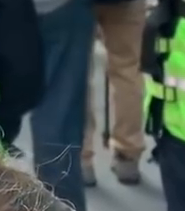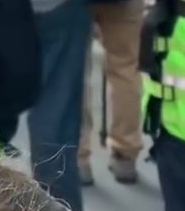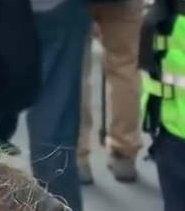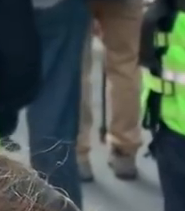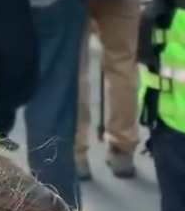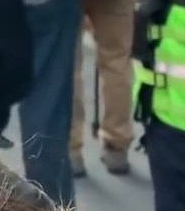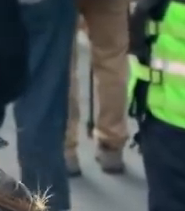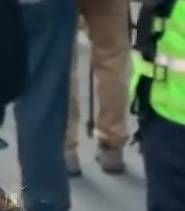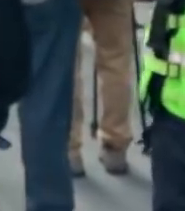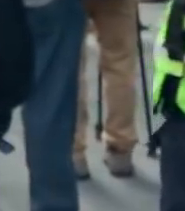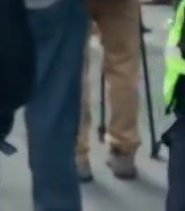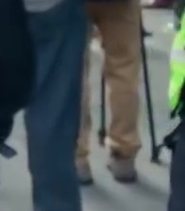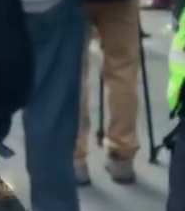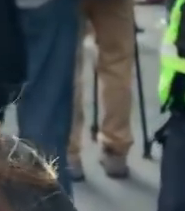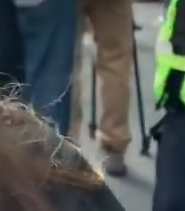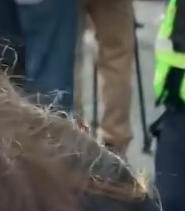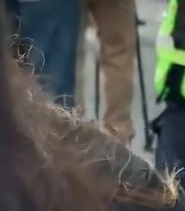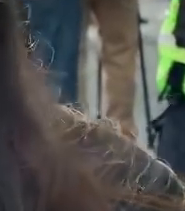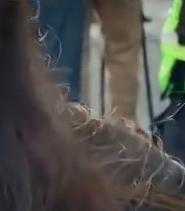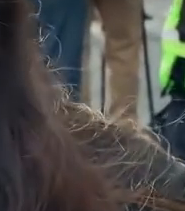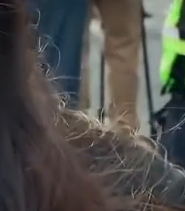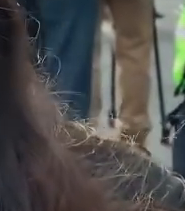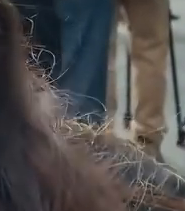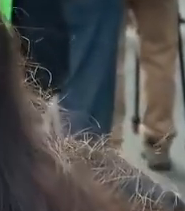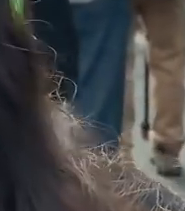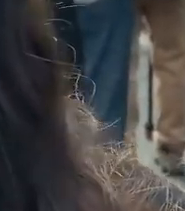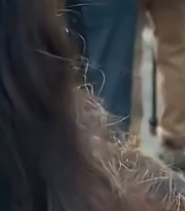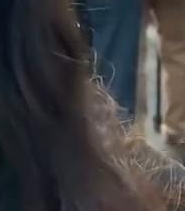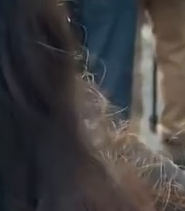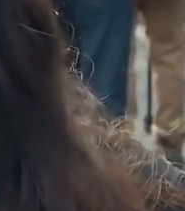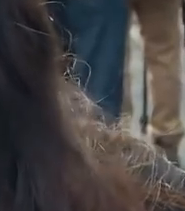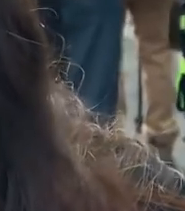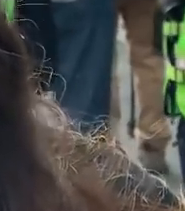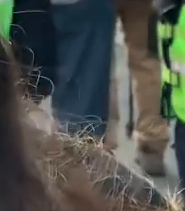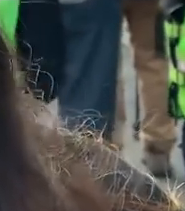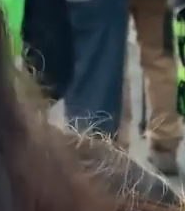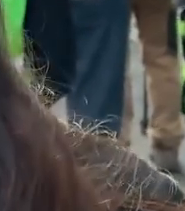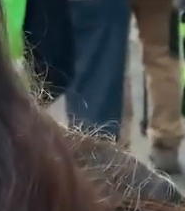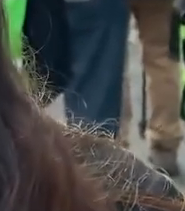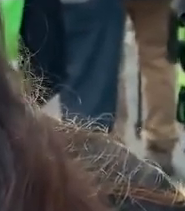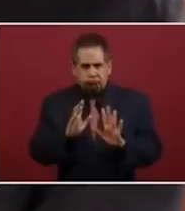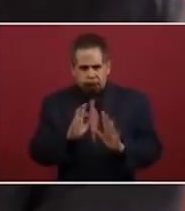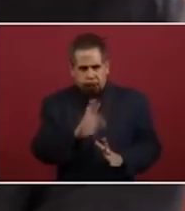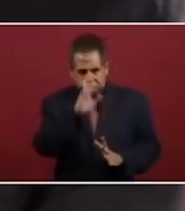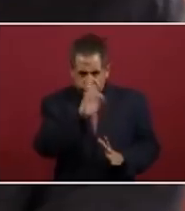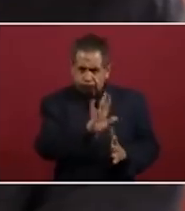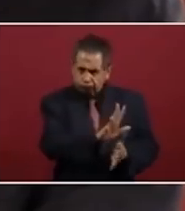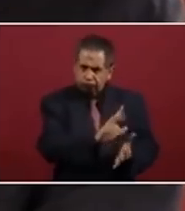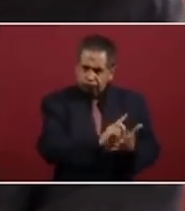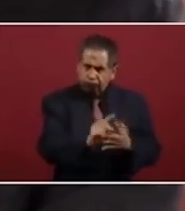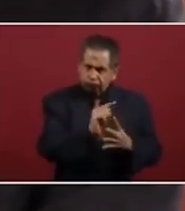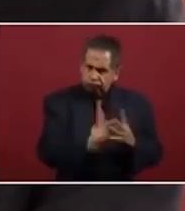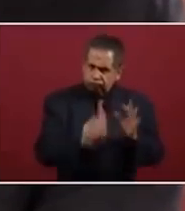ti. O sea, necesitamos que estés de nuestro lado porque muchas confiamos en ti. Y las que votamos por ti somos las más críticas.